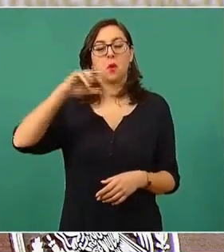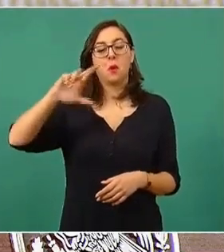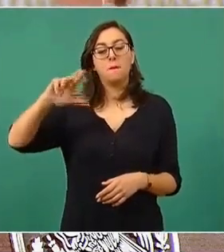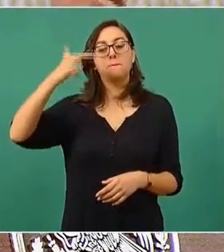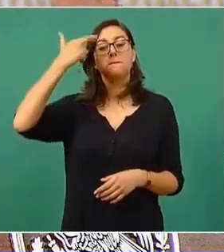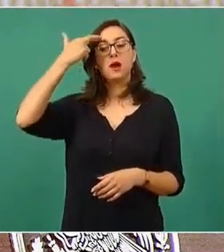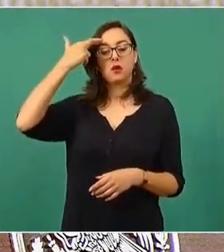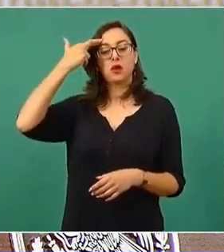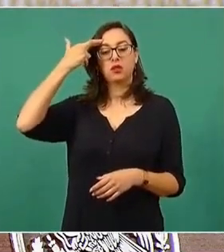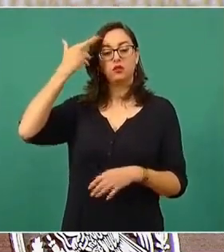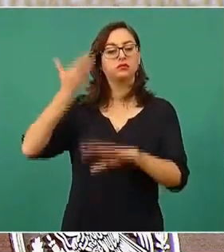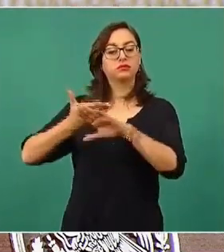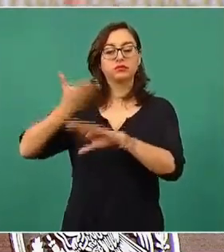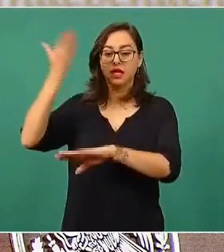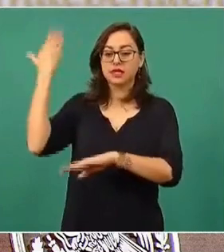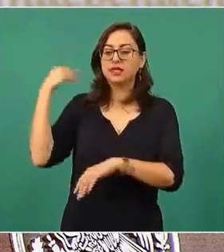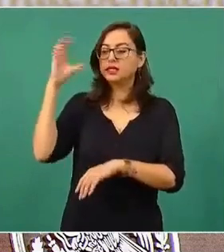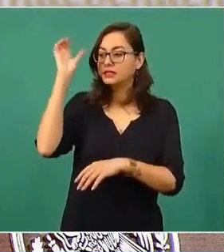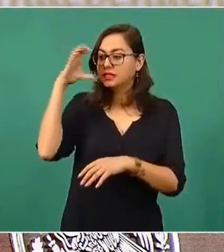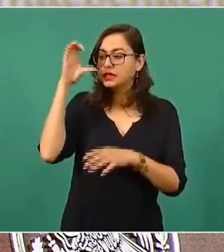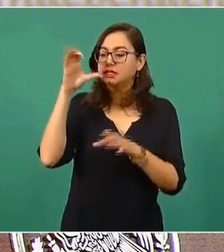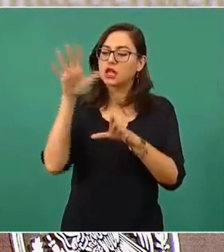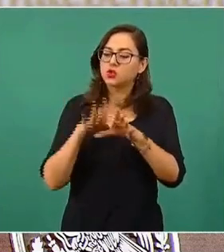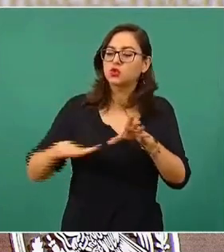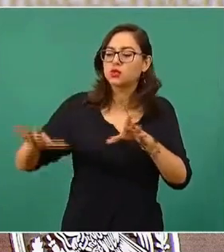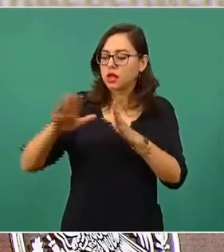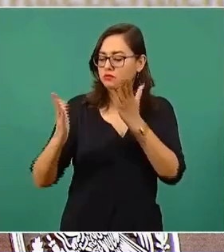Lo que se veía más